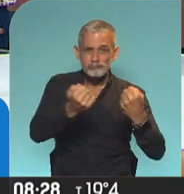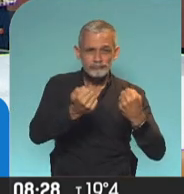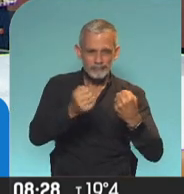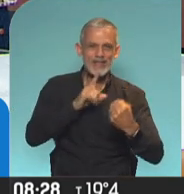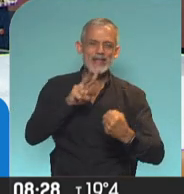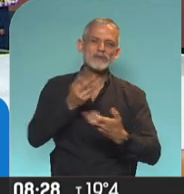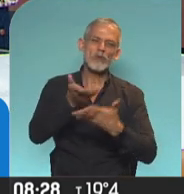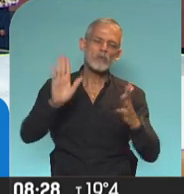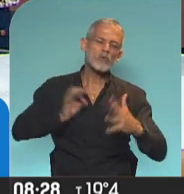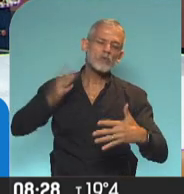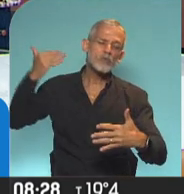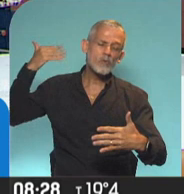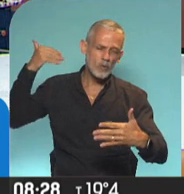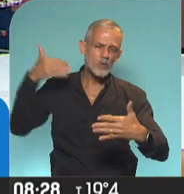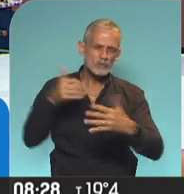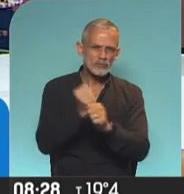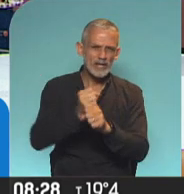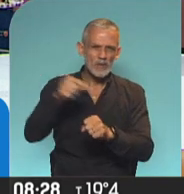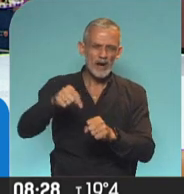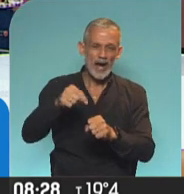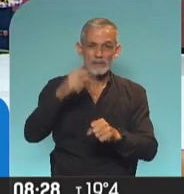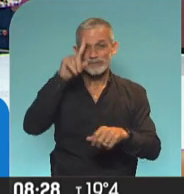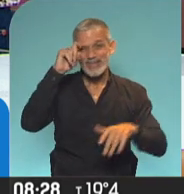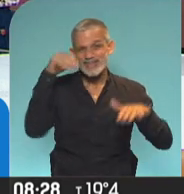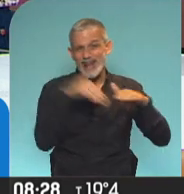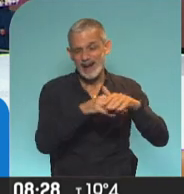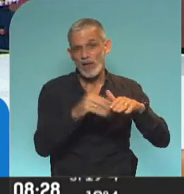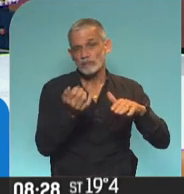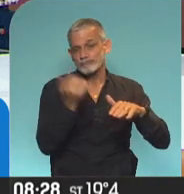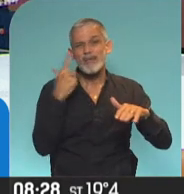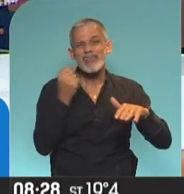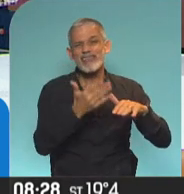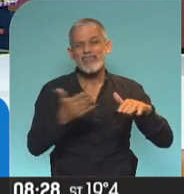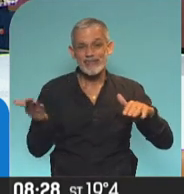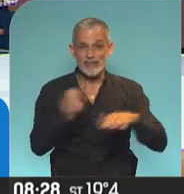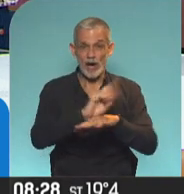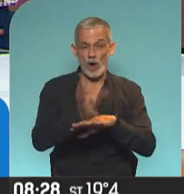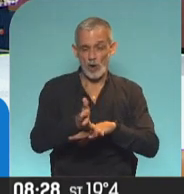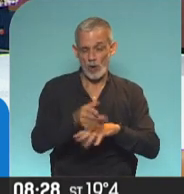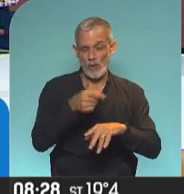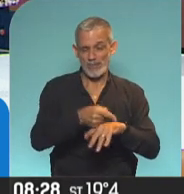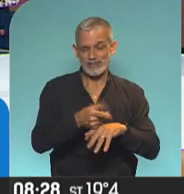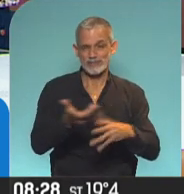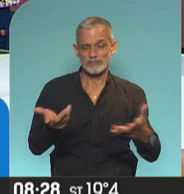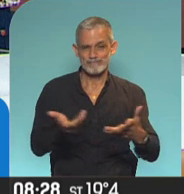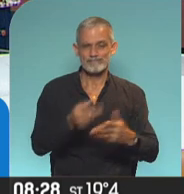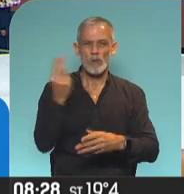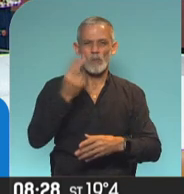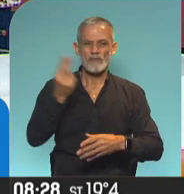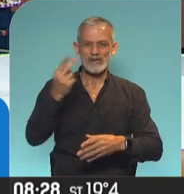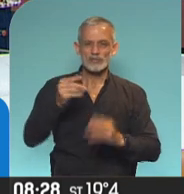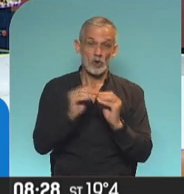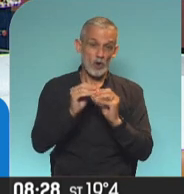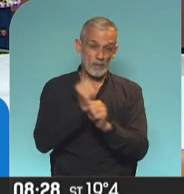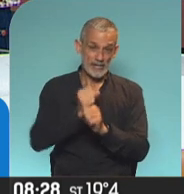pública desde hace muchísimos años internado desde hace varios días ya a raíz de la cob y 19 bueno el fallecimiento de este